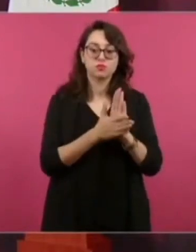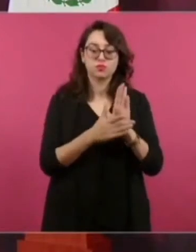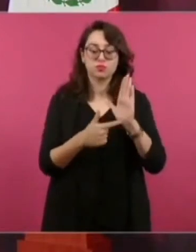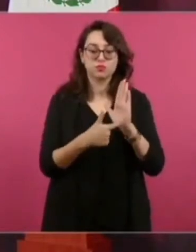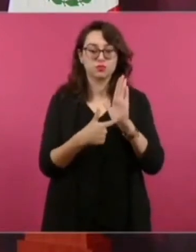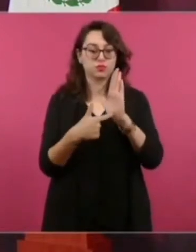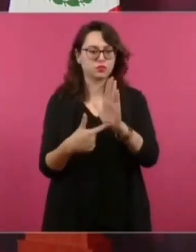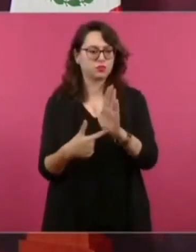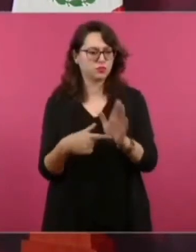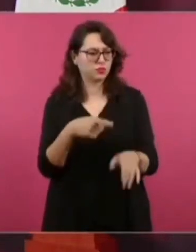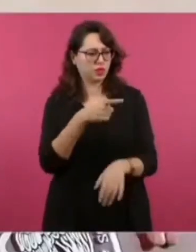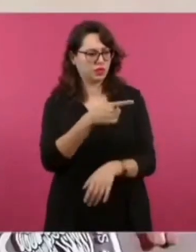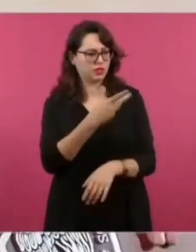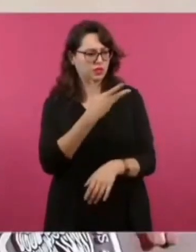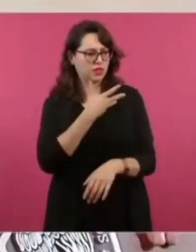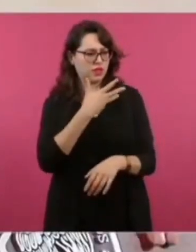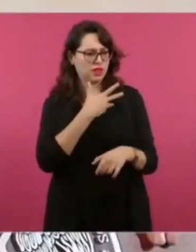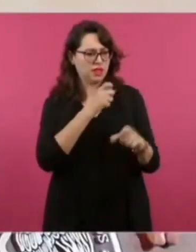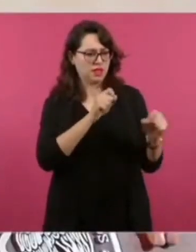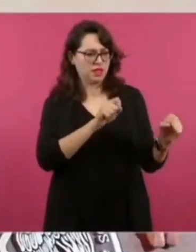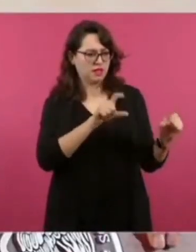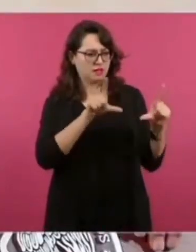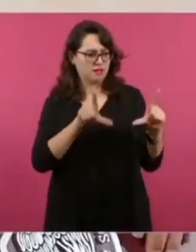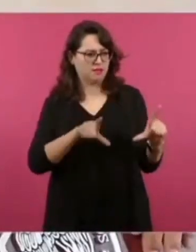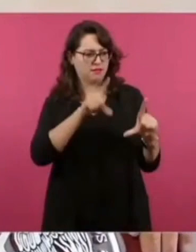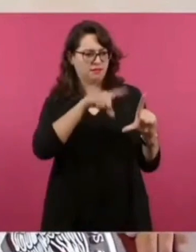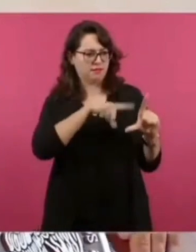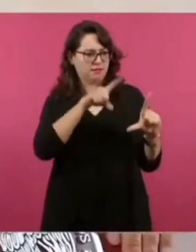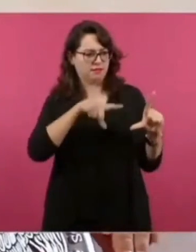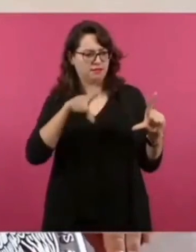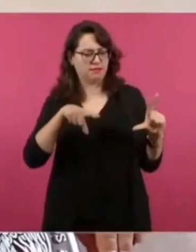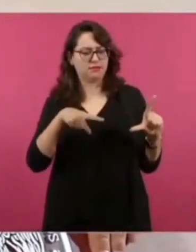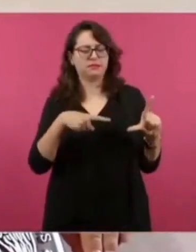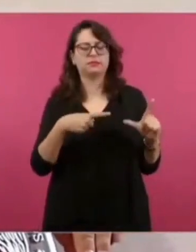a ver si tenemos la lámina. En el último